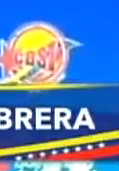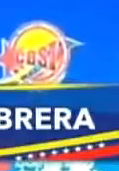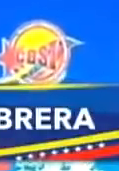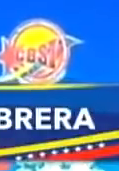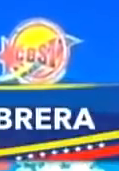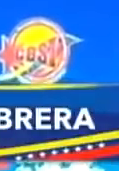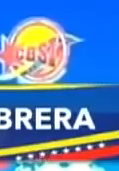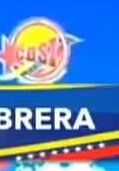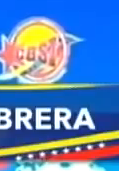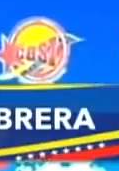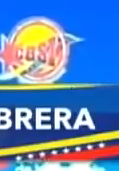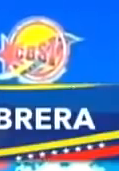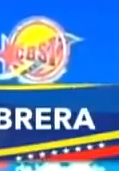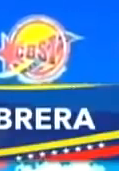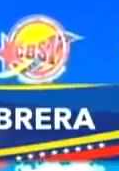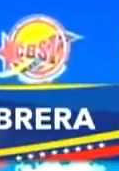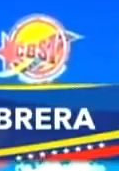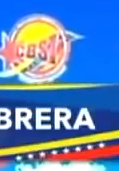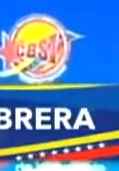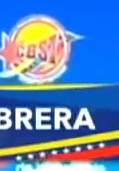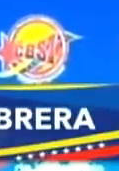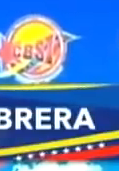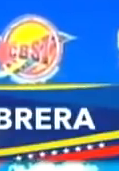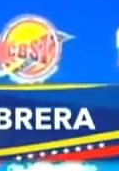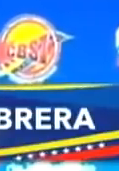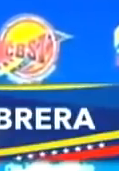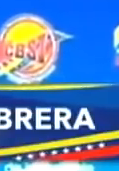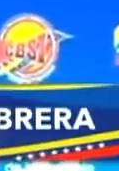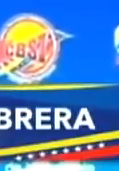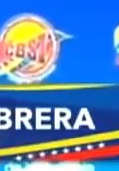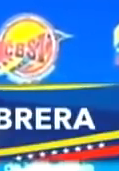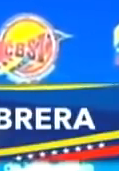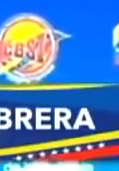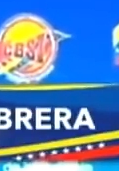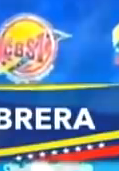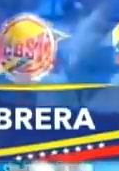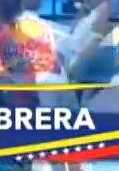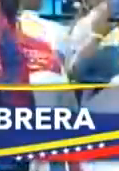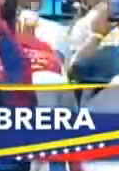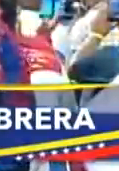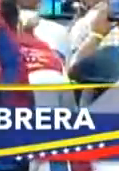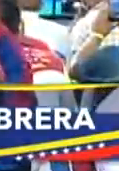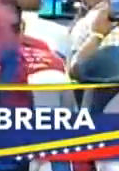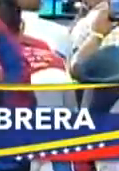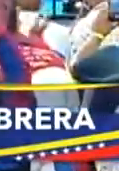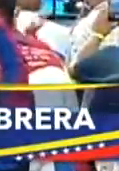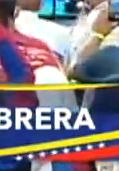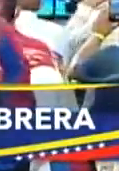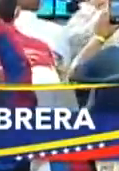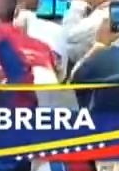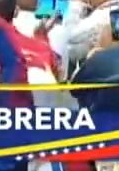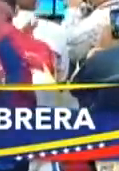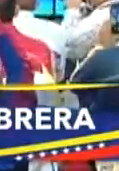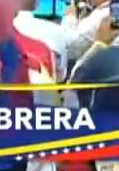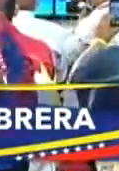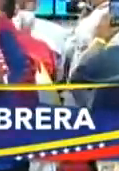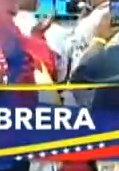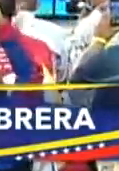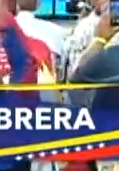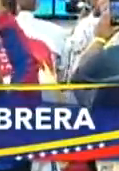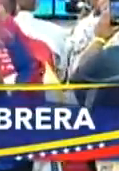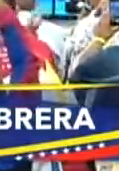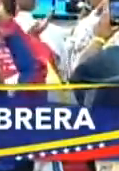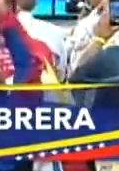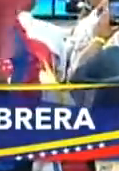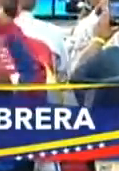nacional el presidente de la misma la clase obrera nuestra protagonista de la construcción del